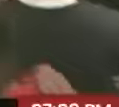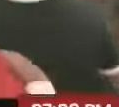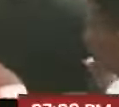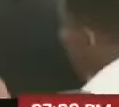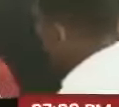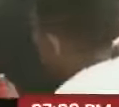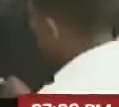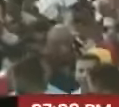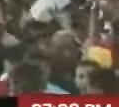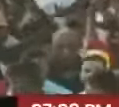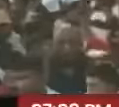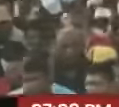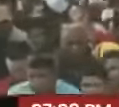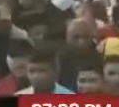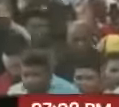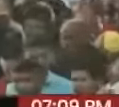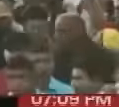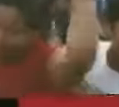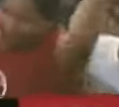Sábado.